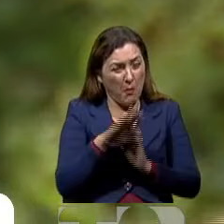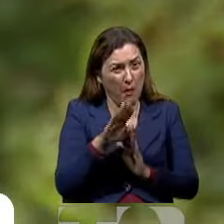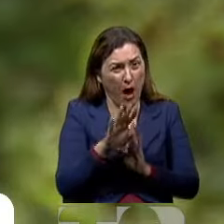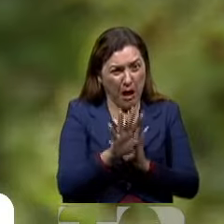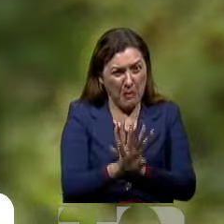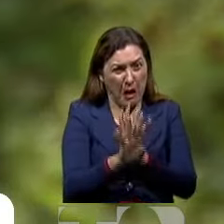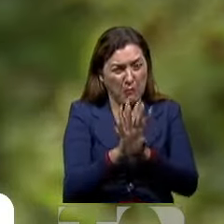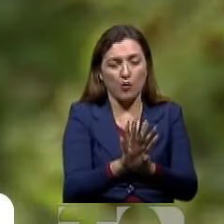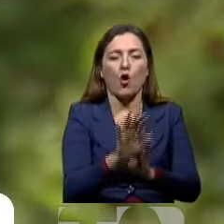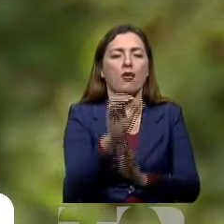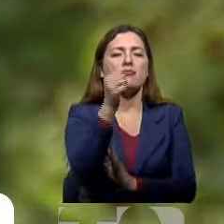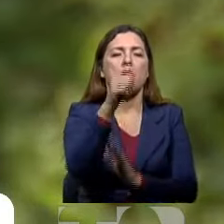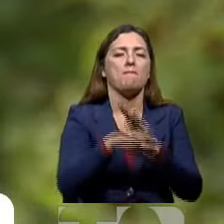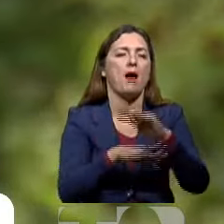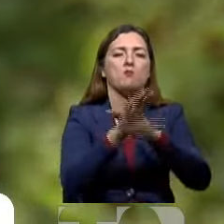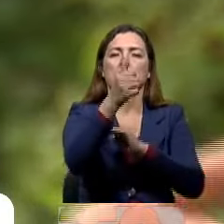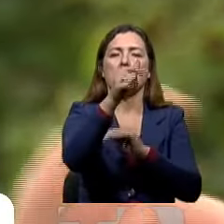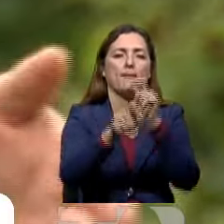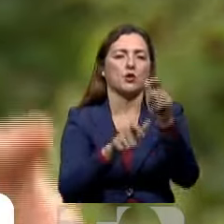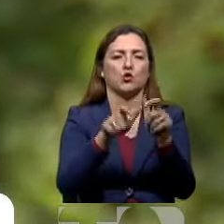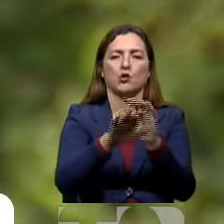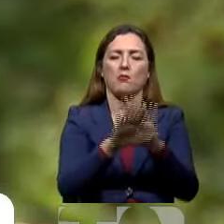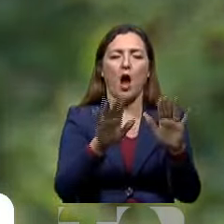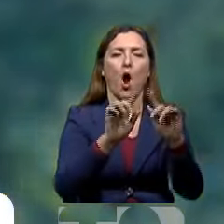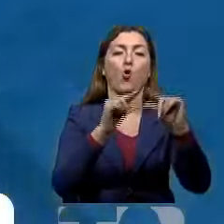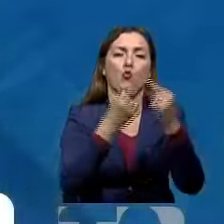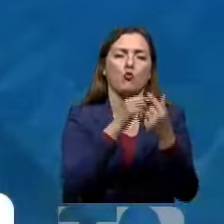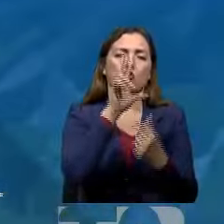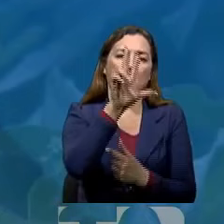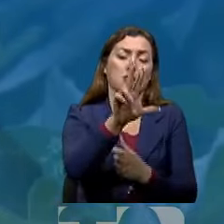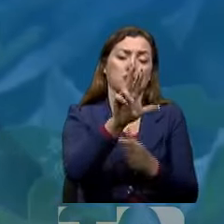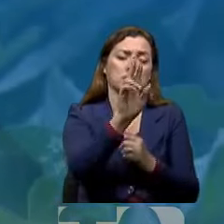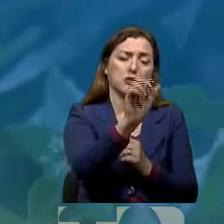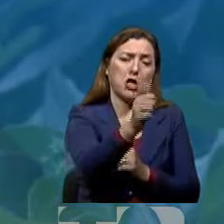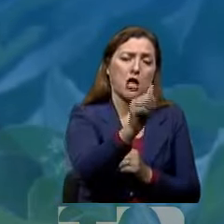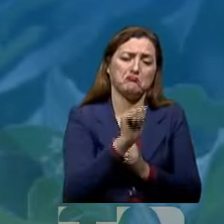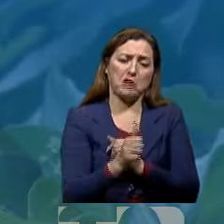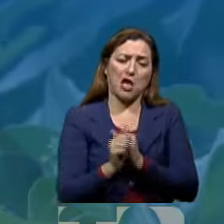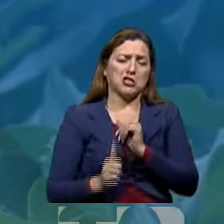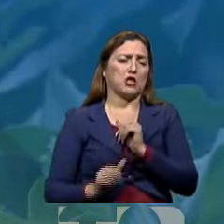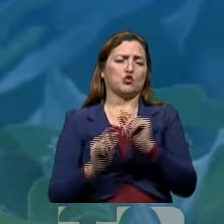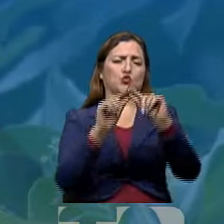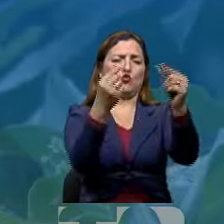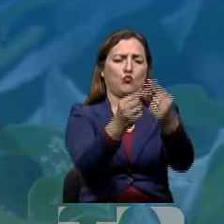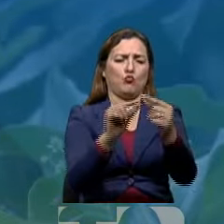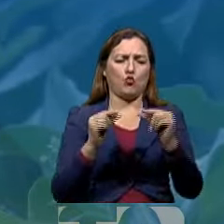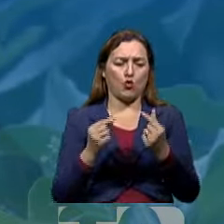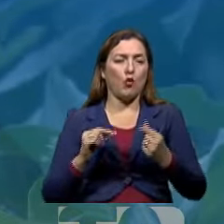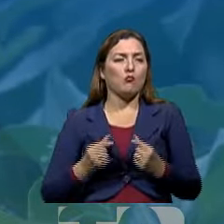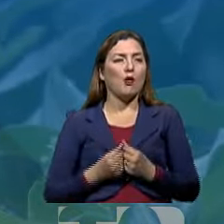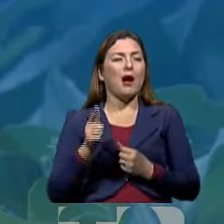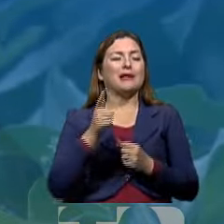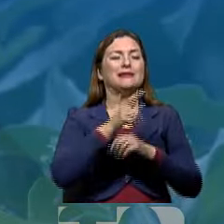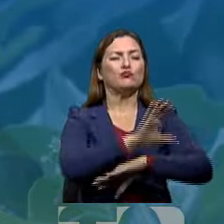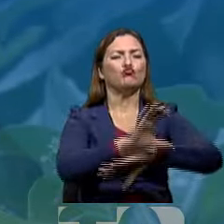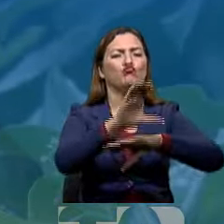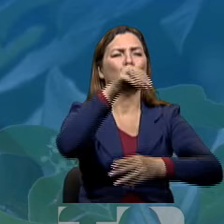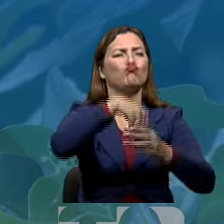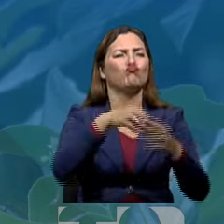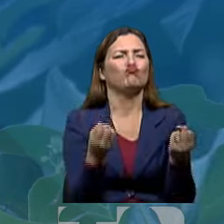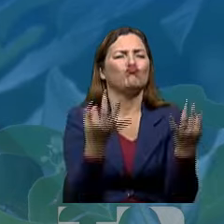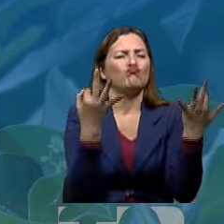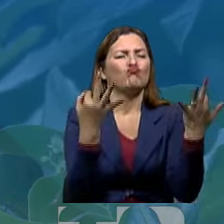grupos de no más de 10 personas, es decir, tres grupos de 10. El Bosque y Vegetación Protector Prosperina alberga